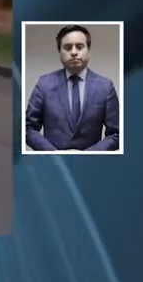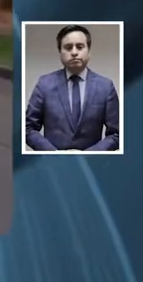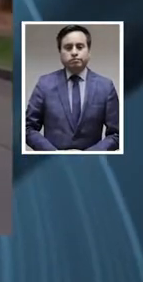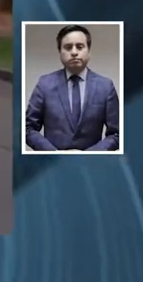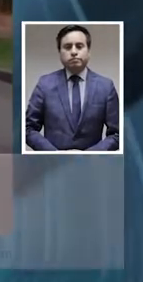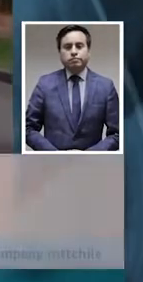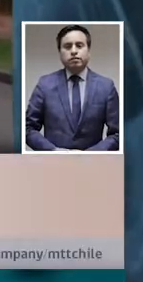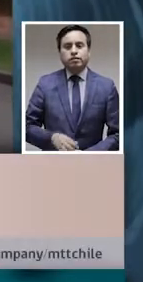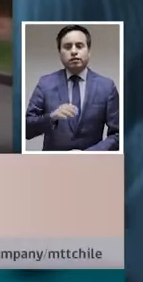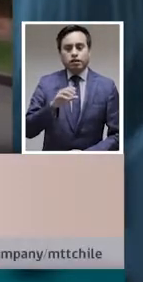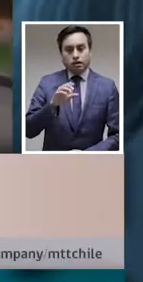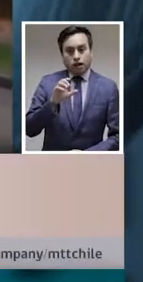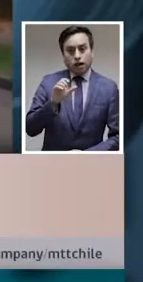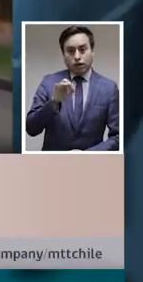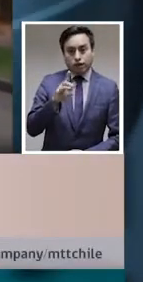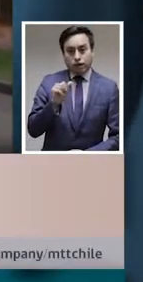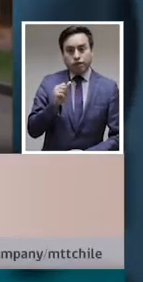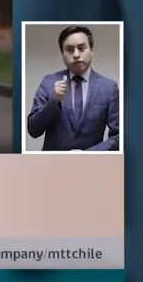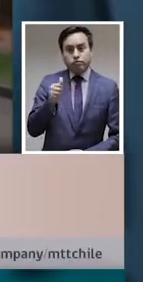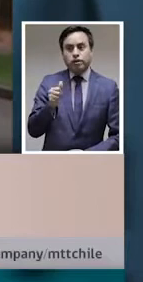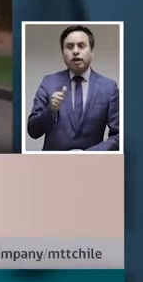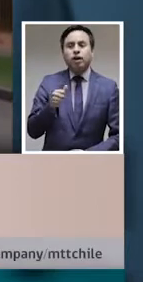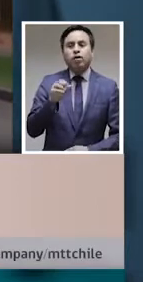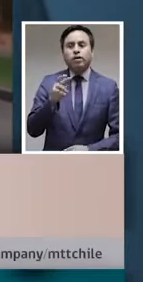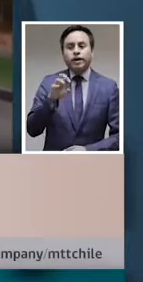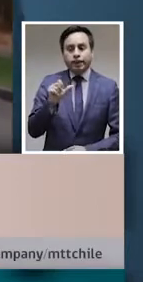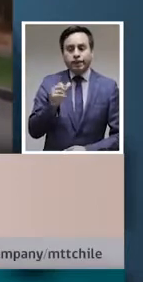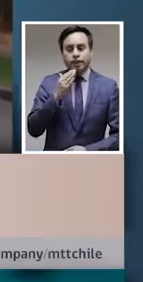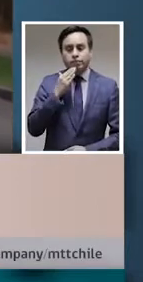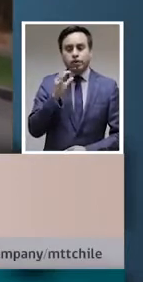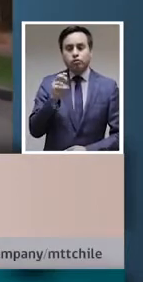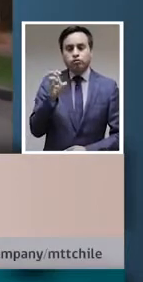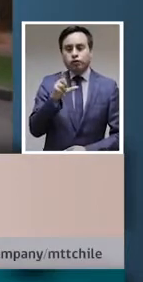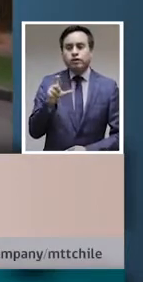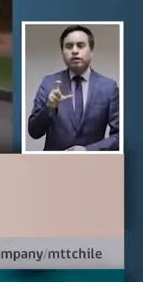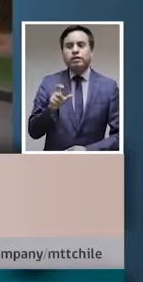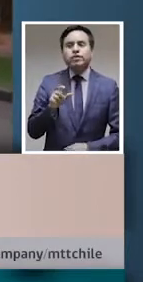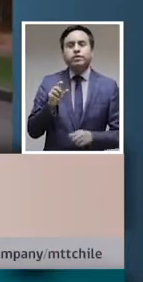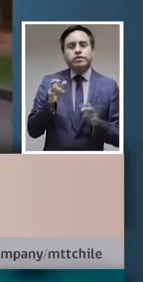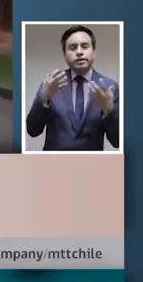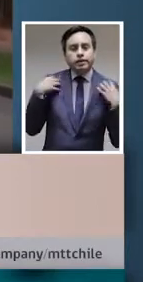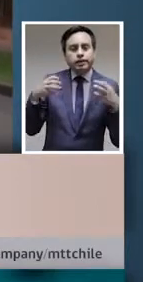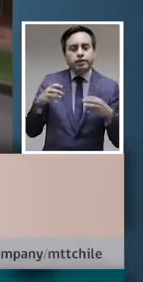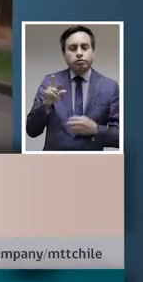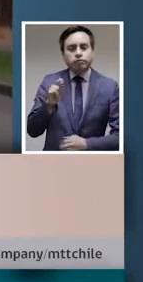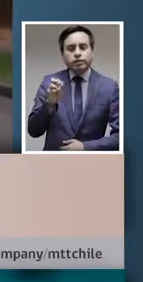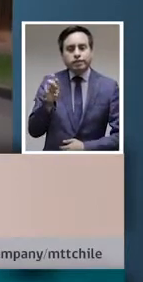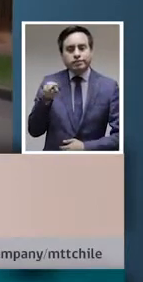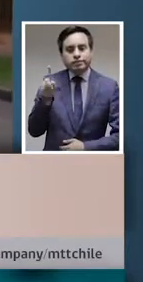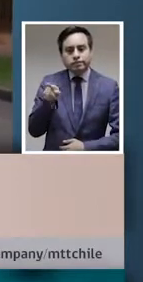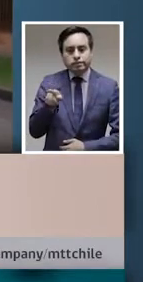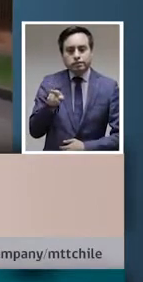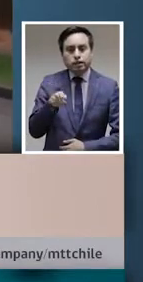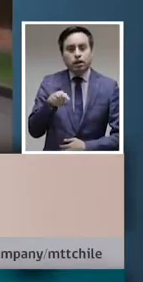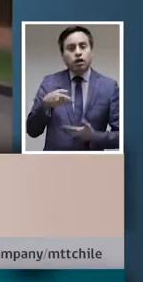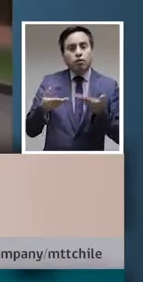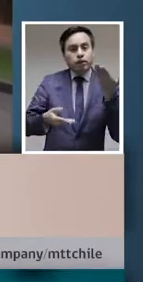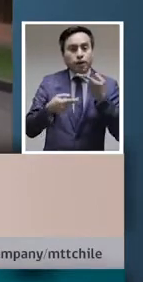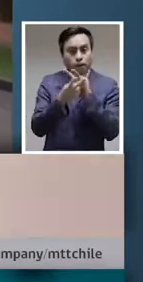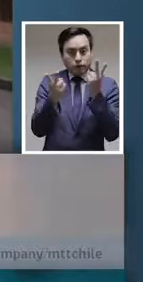Soy Claudia Rodríguez, directora de la ONG NUCHAP y presidenta del COSOC de la Subtrans. En esta cuenta pública